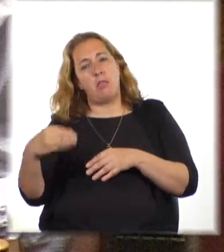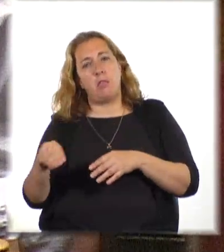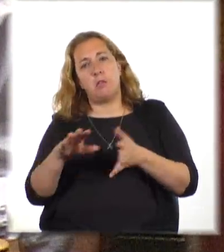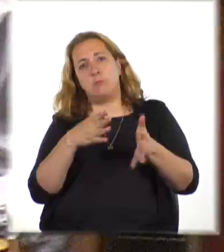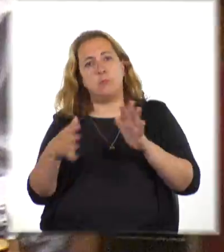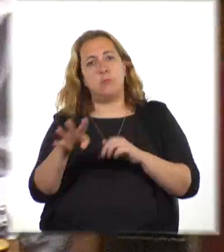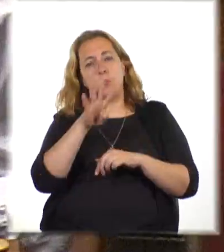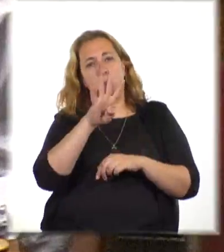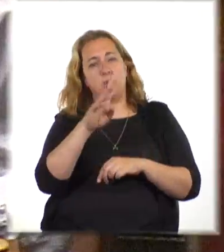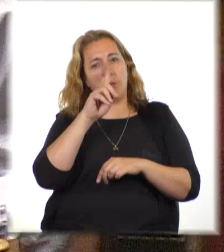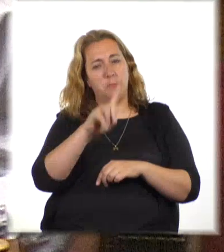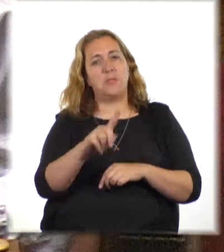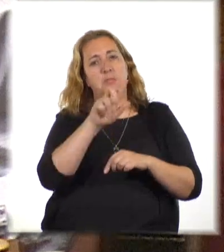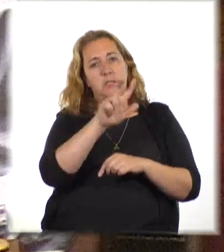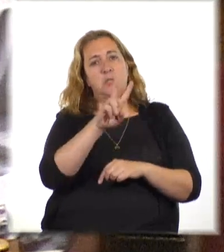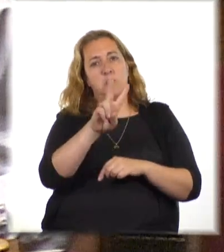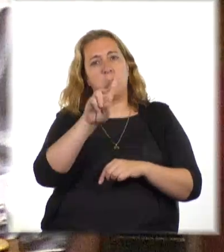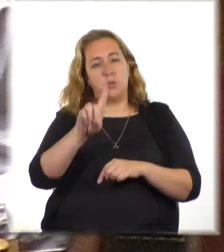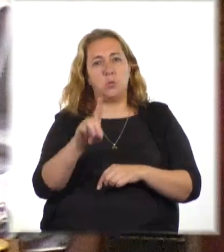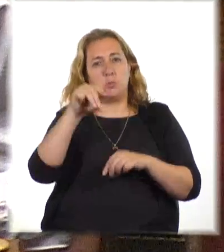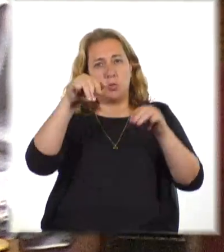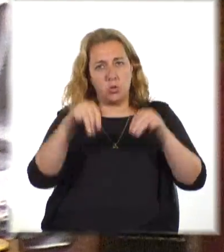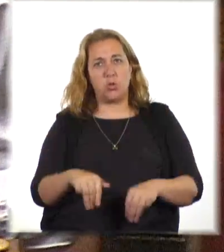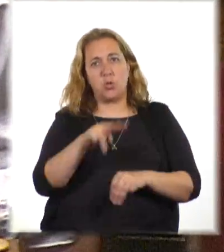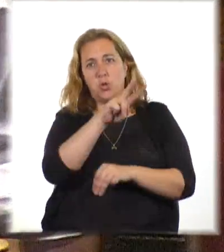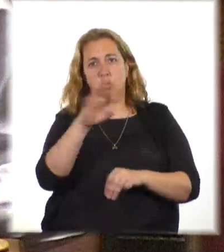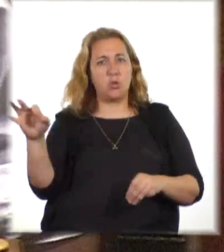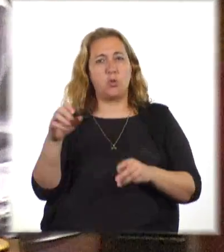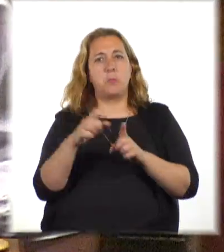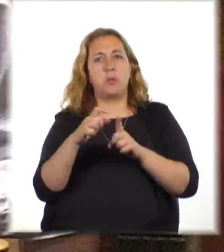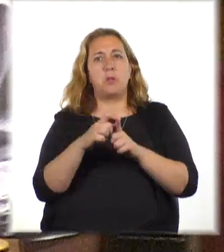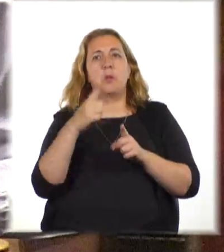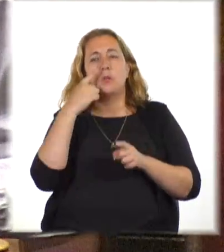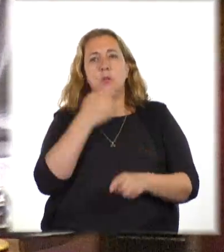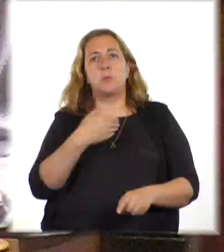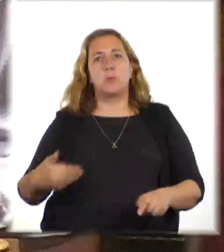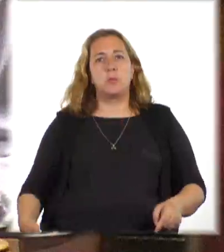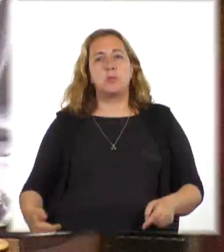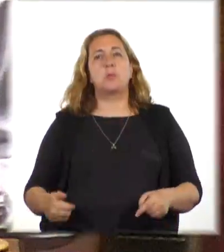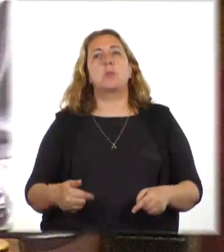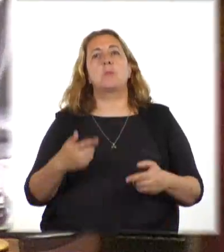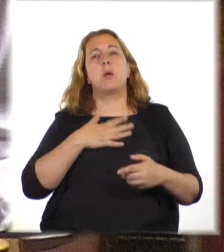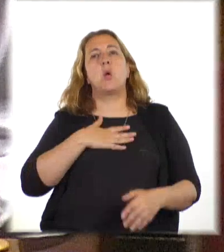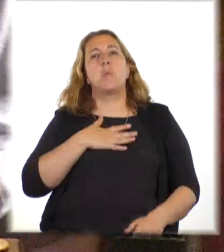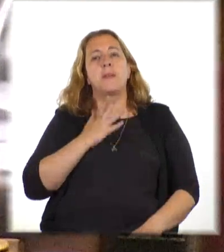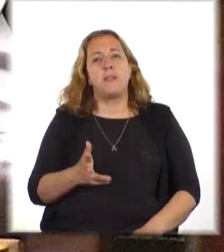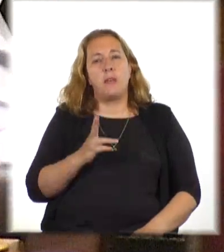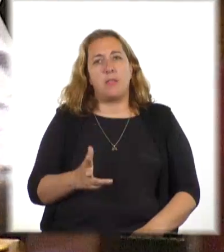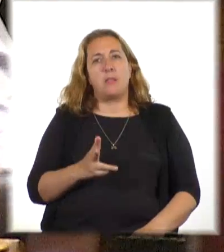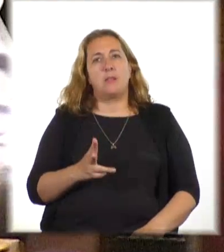los 4.321 millones 200 mil dólares señor presidente para la humanidad